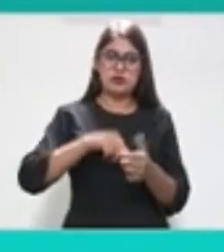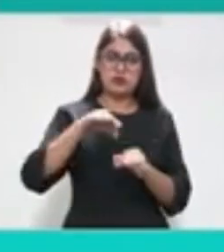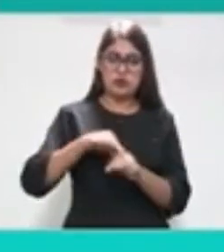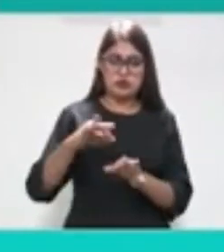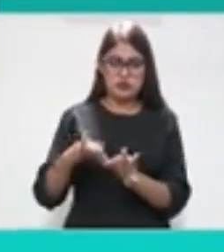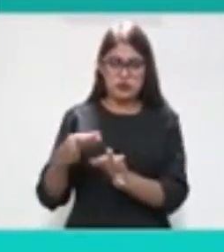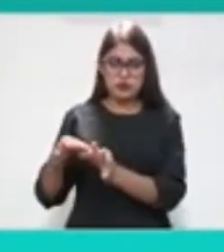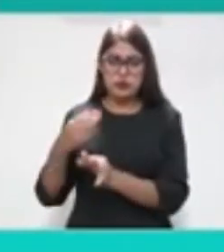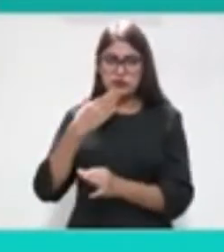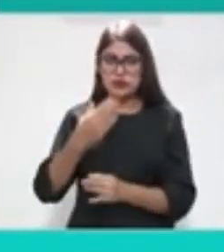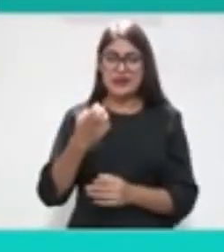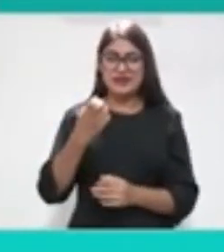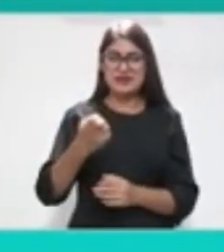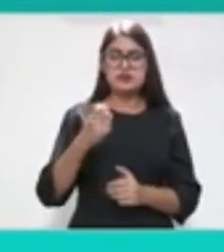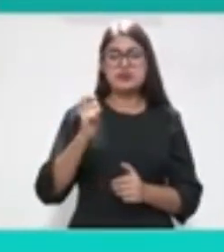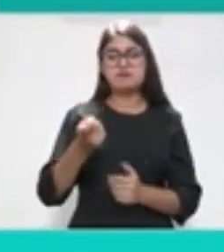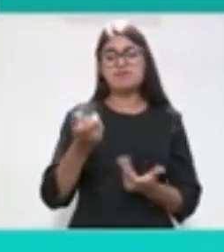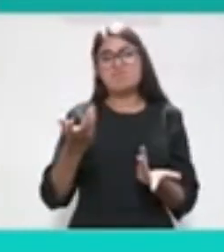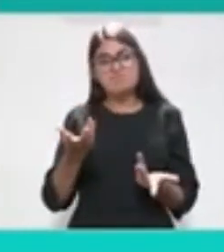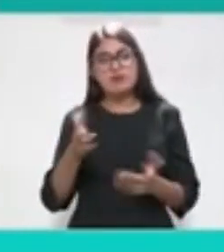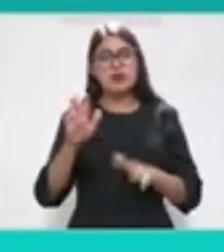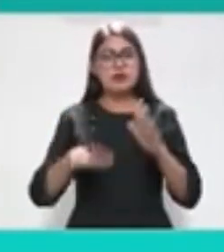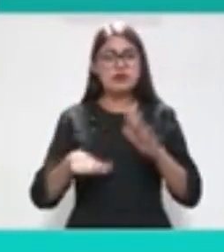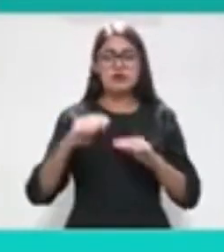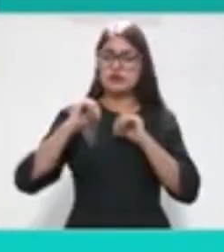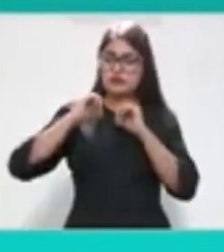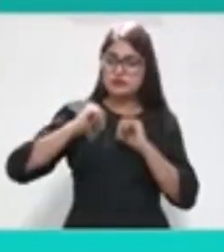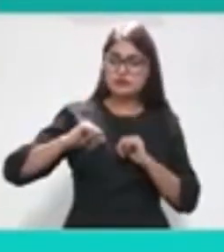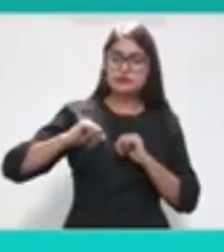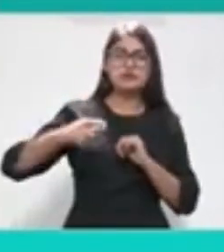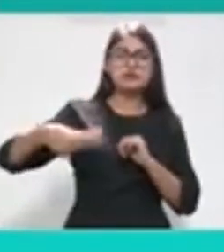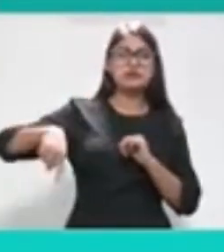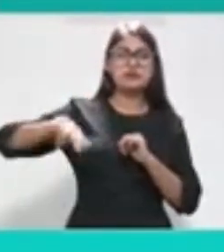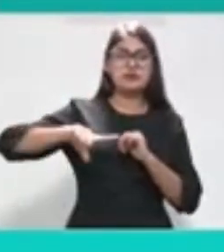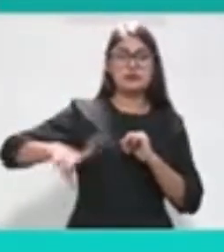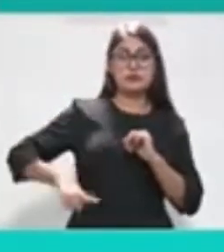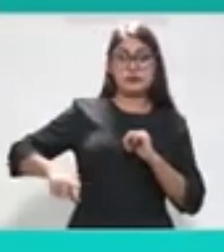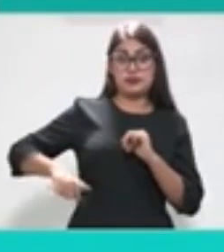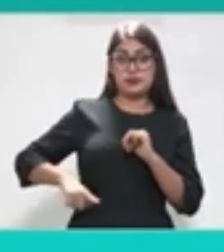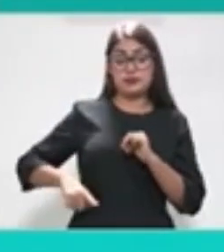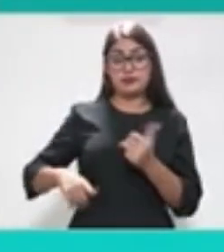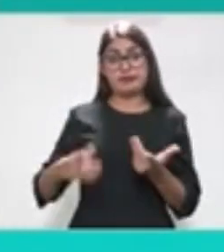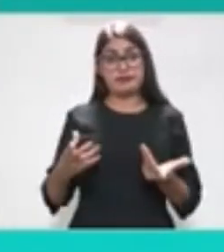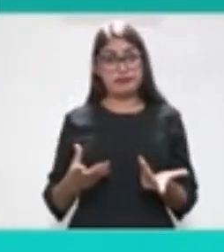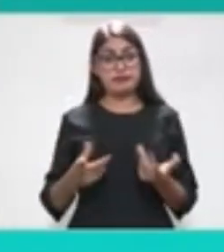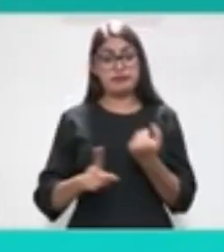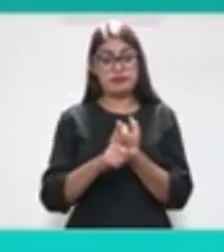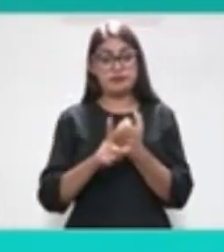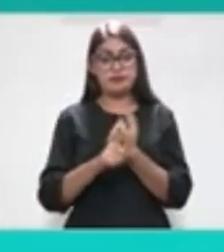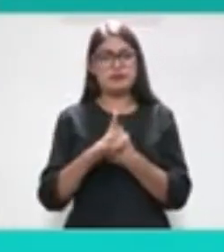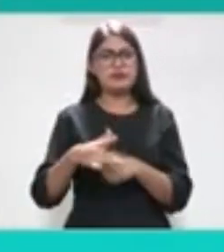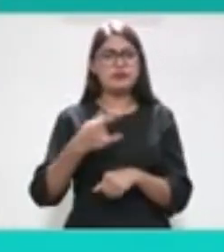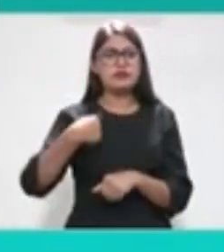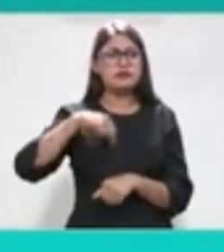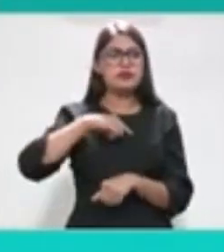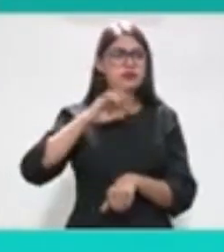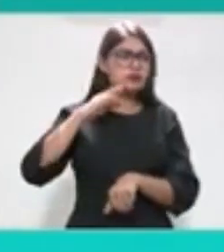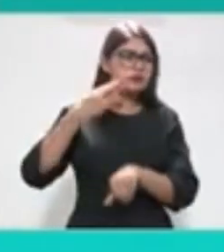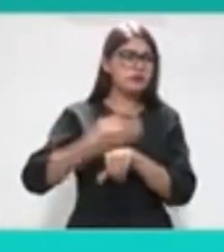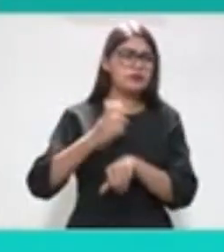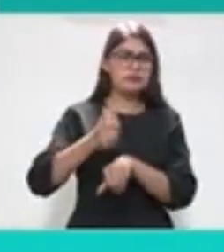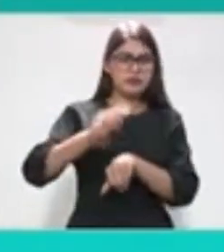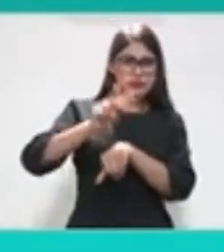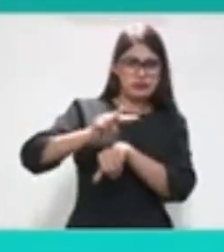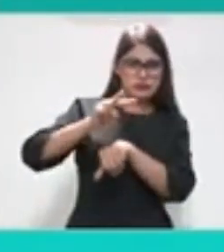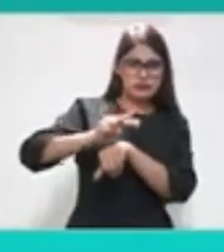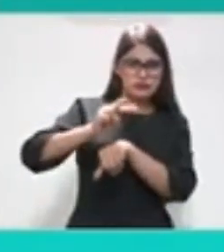lo cual preocupa cuando se trata de personas servidoras públicas, pues en nuestra responsabilidad velar por preservar la